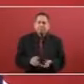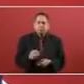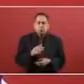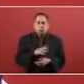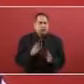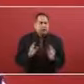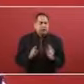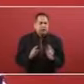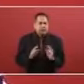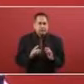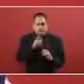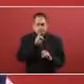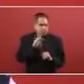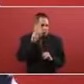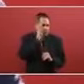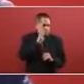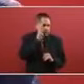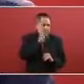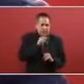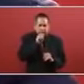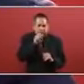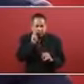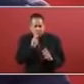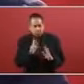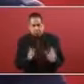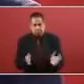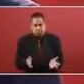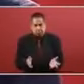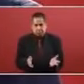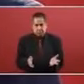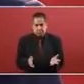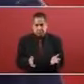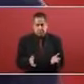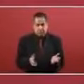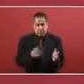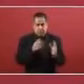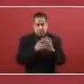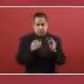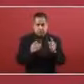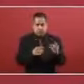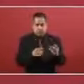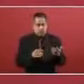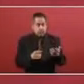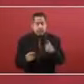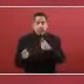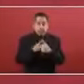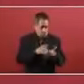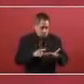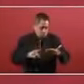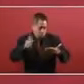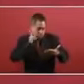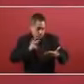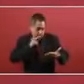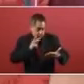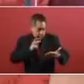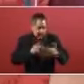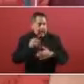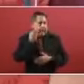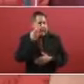hay pruebas, elementos, no se dice nada que no se tenga